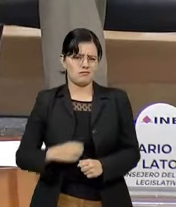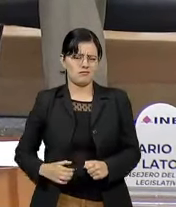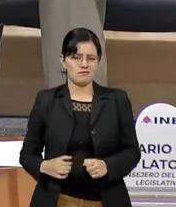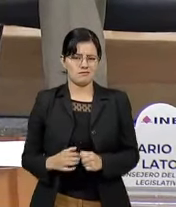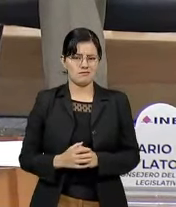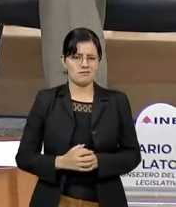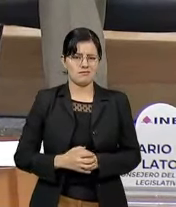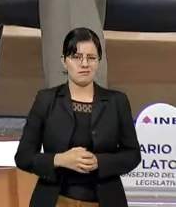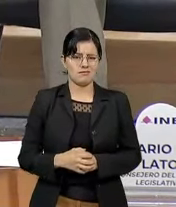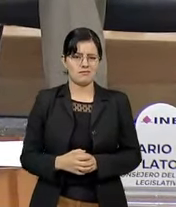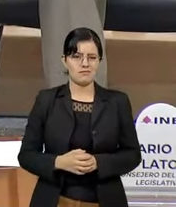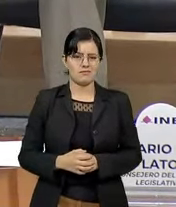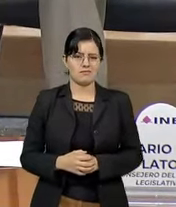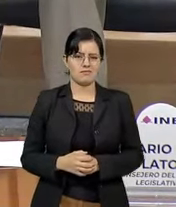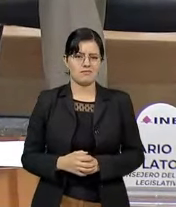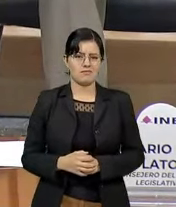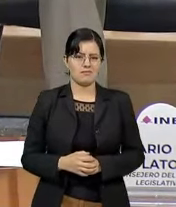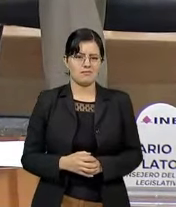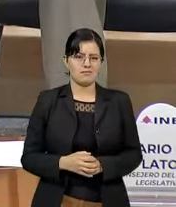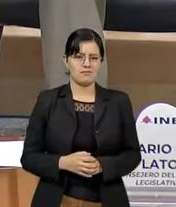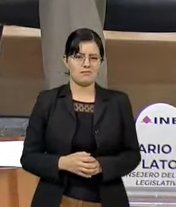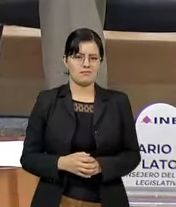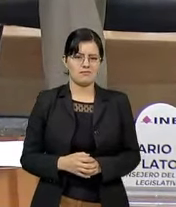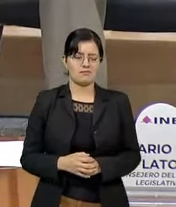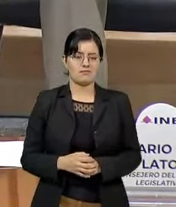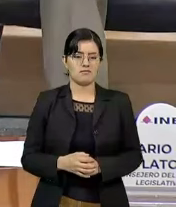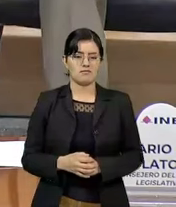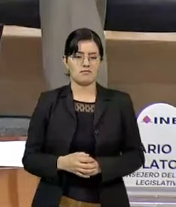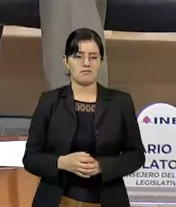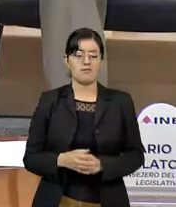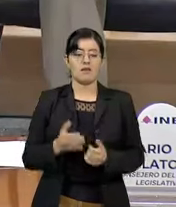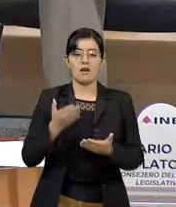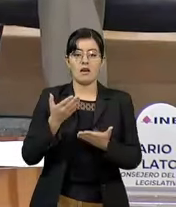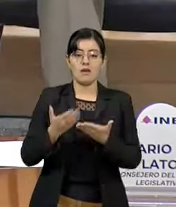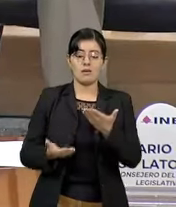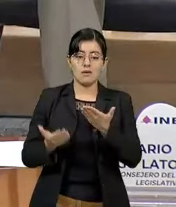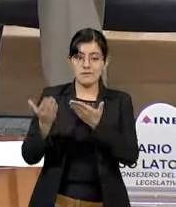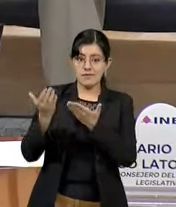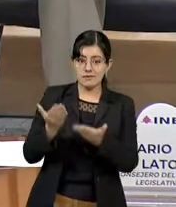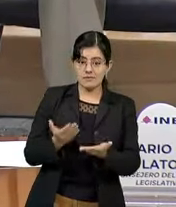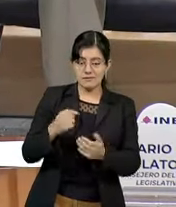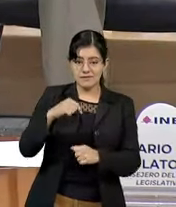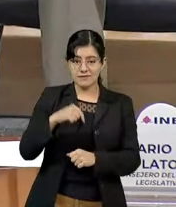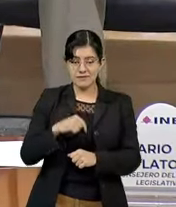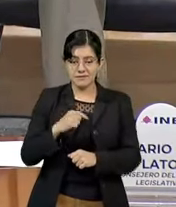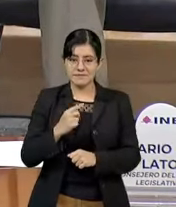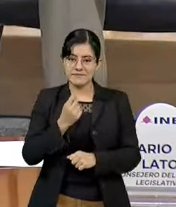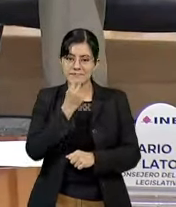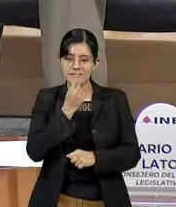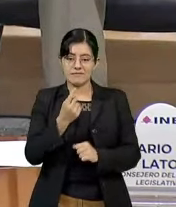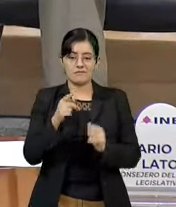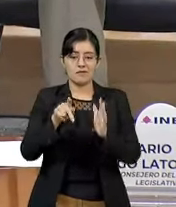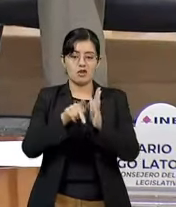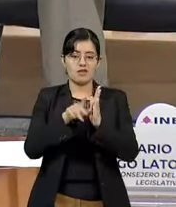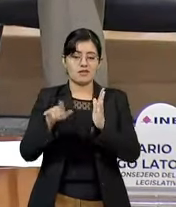presidenciable y venimos aquí a decir y a criticar que los periodistas